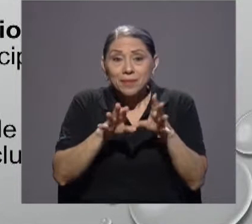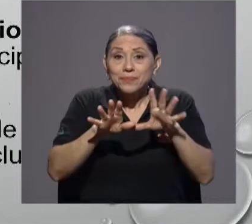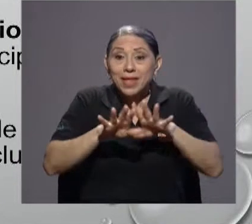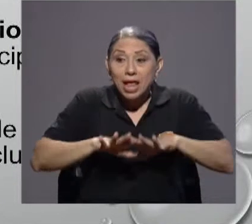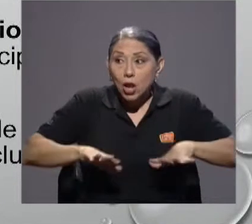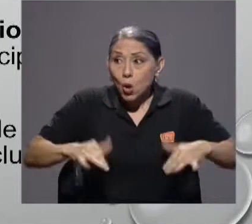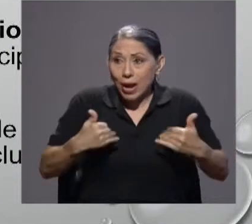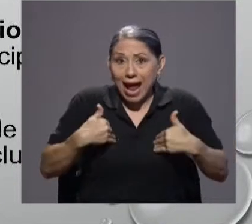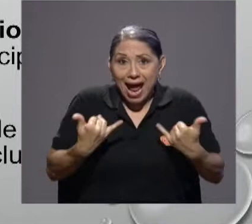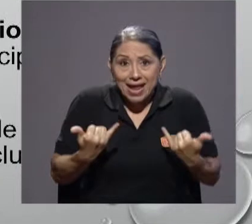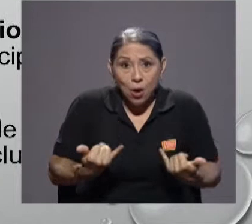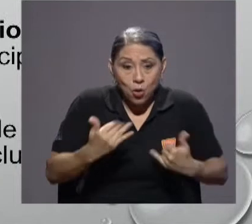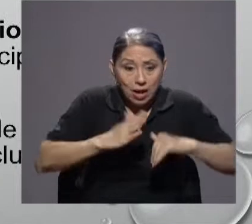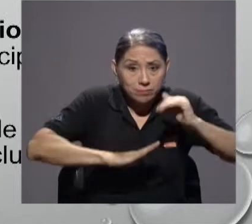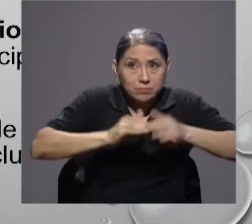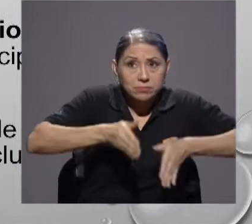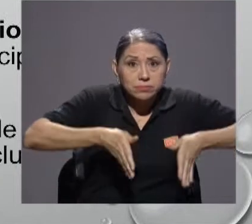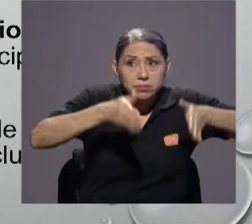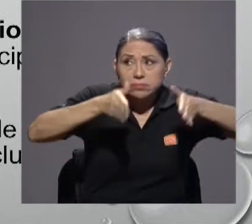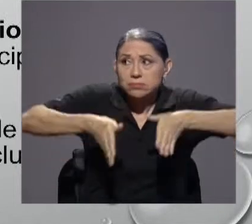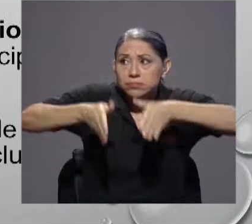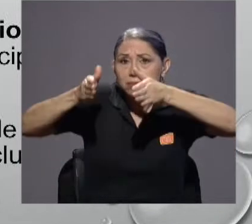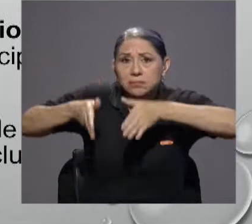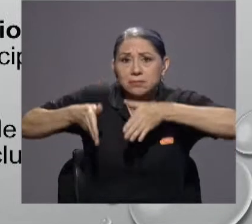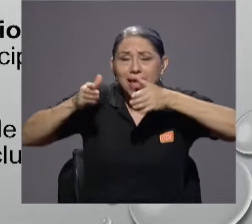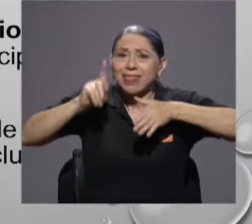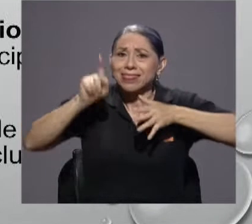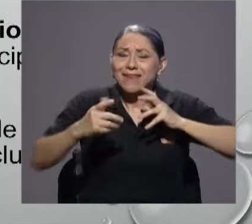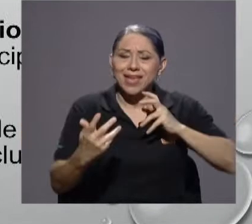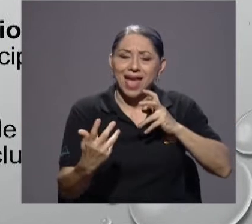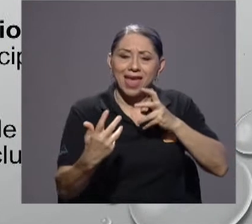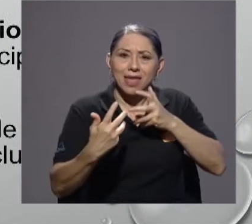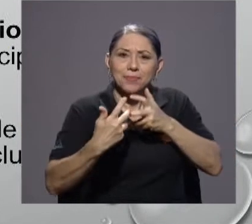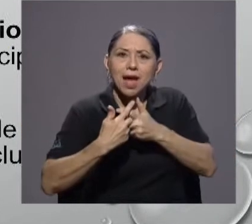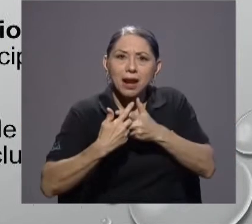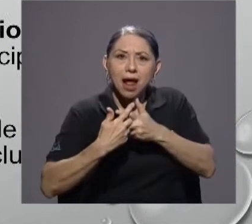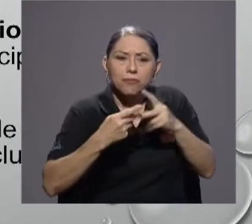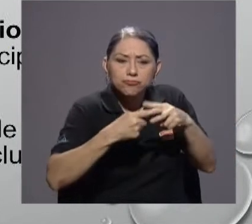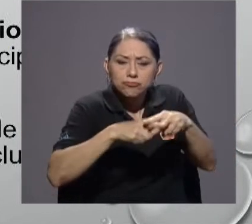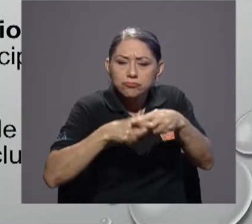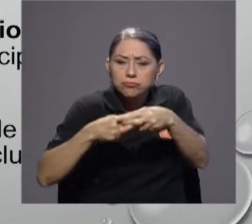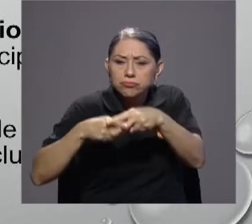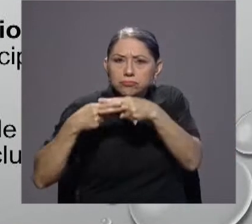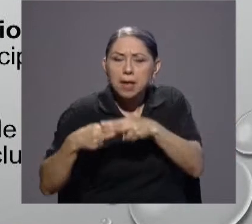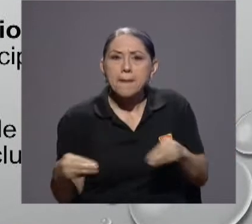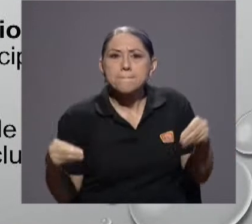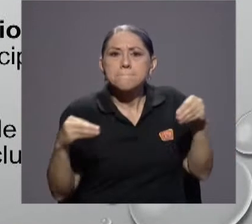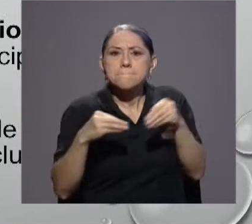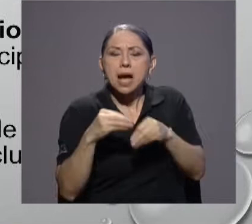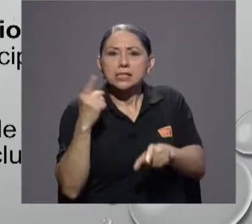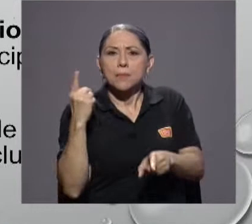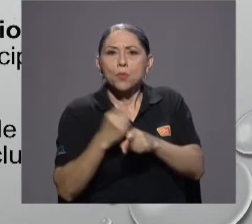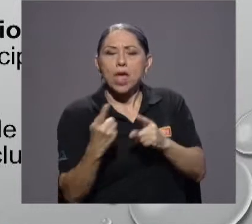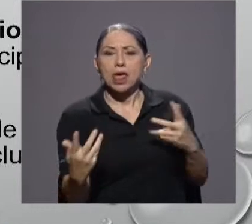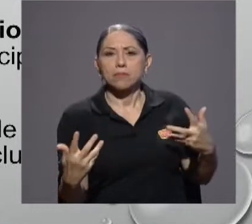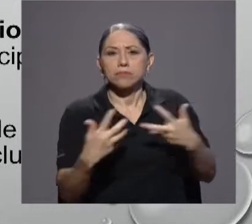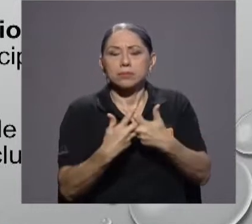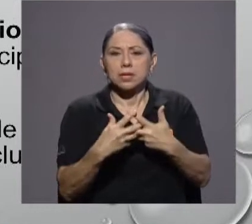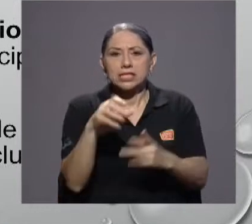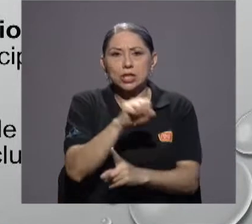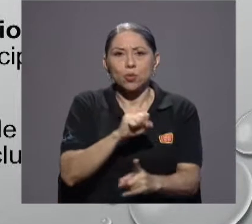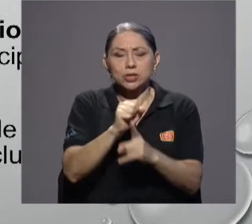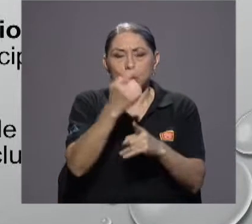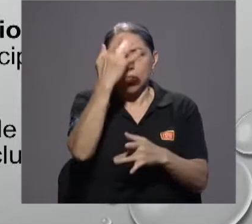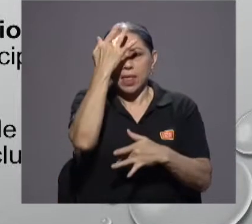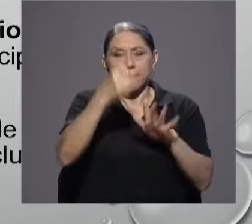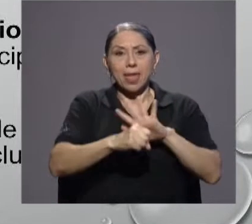infraestructura existente y me refiero a las edificaciones a hacerla más apropiada a la situación de pandemia. Y en particular,